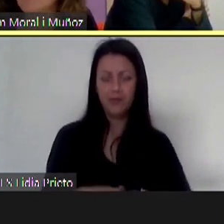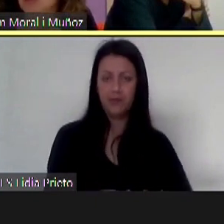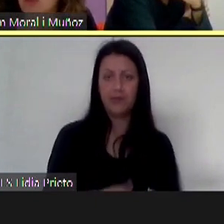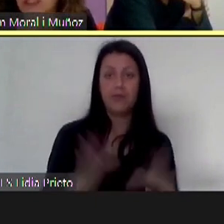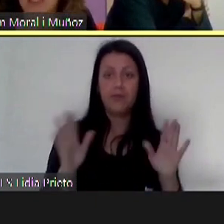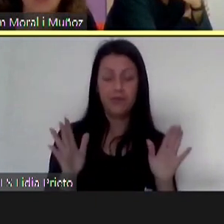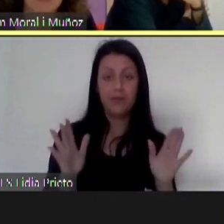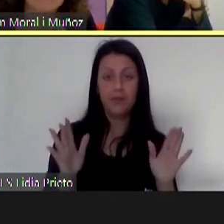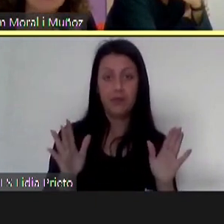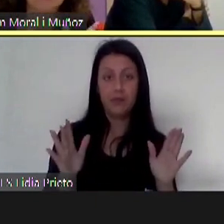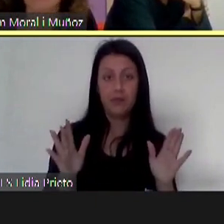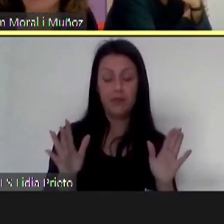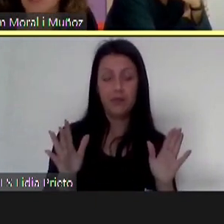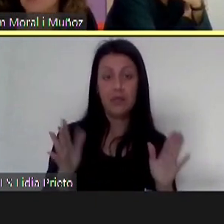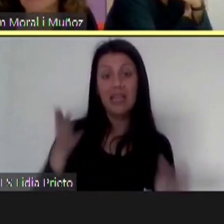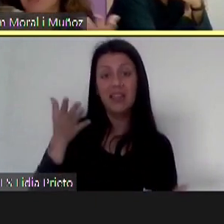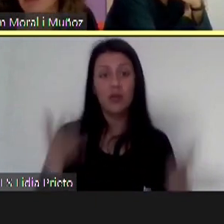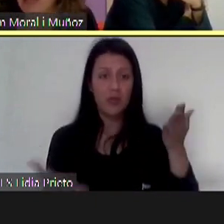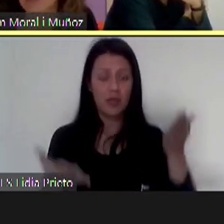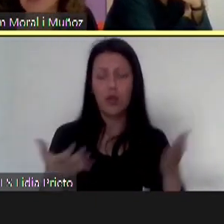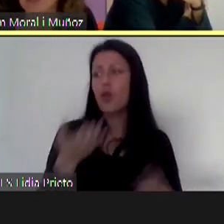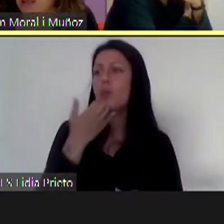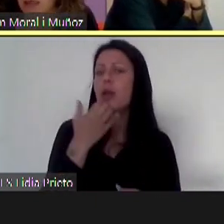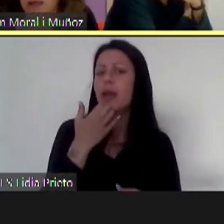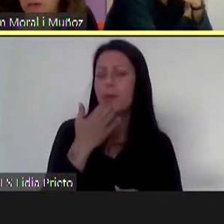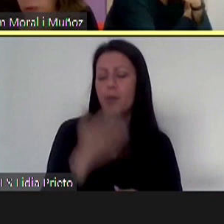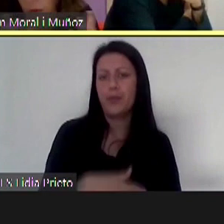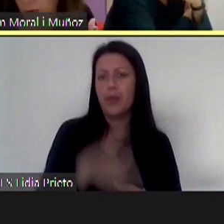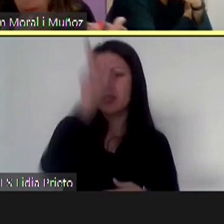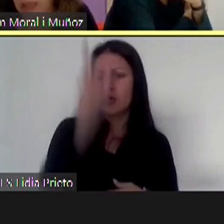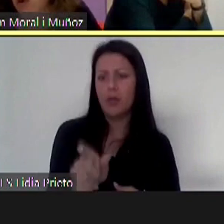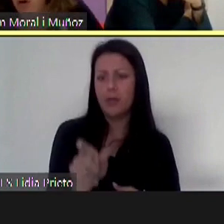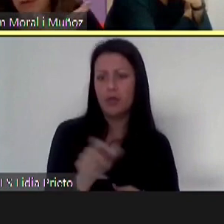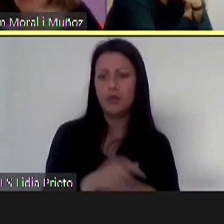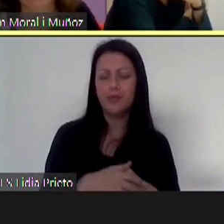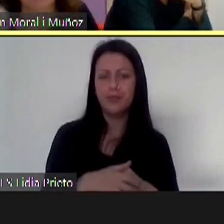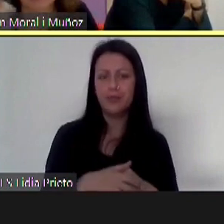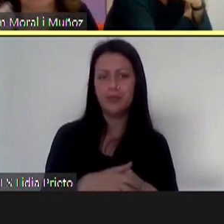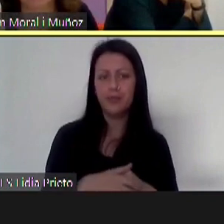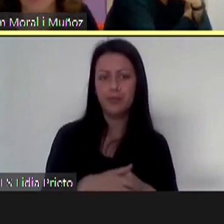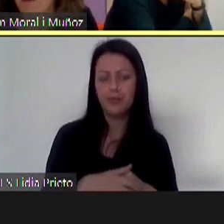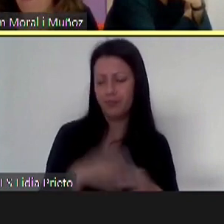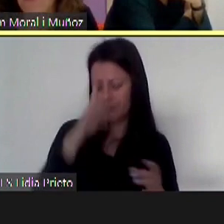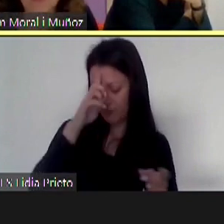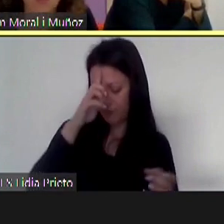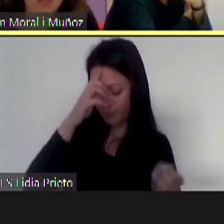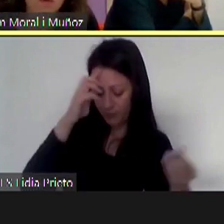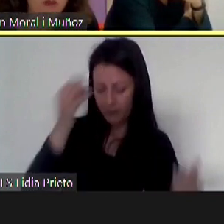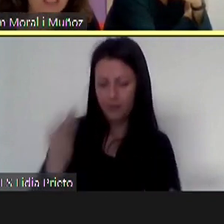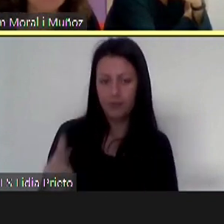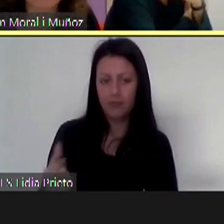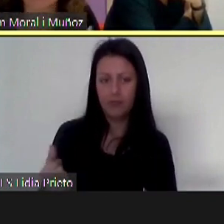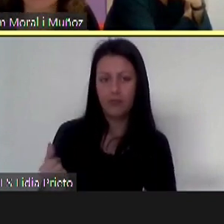un momento de descompensación. ¿Estáis con alguien que de repente o ha venido así y se ha acentuado,